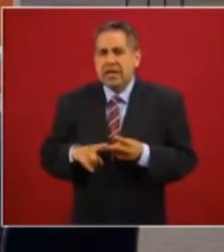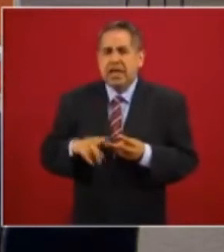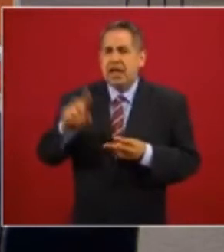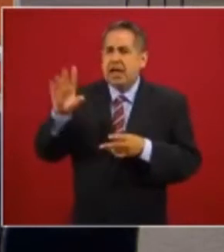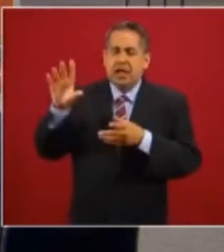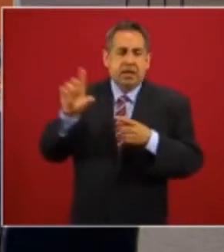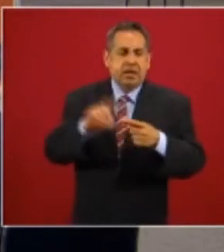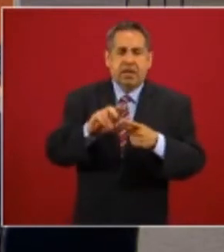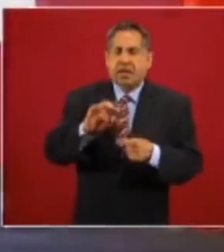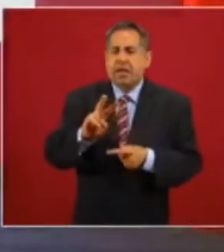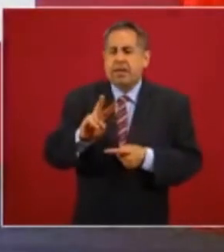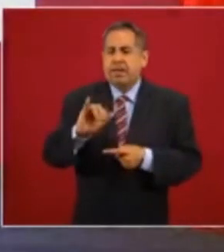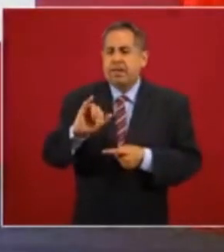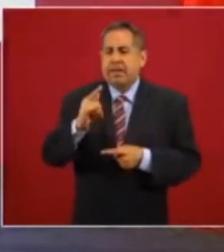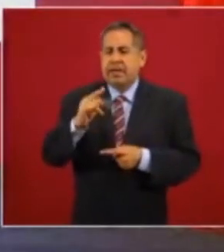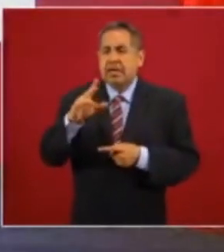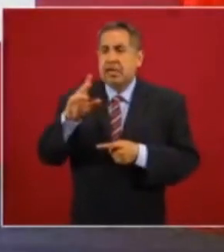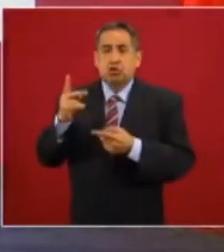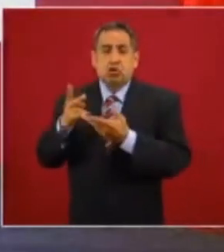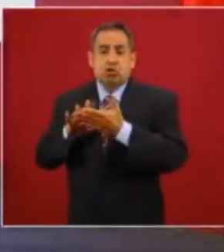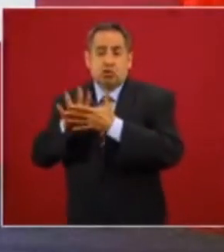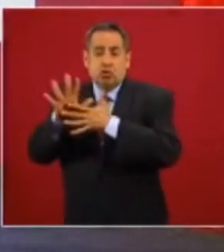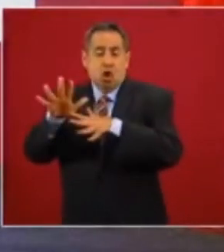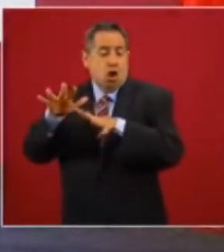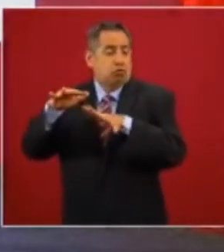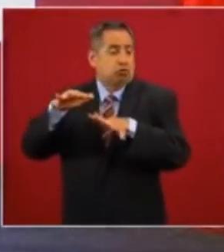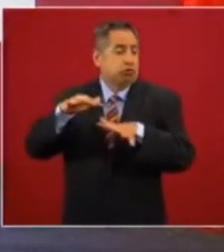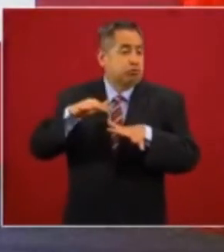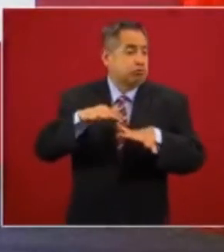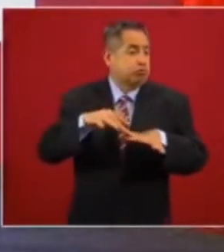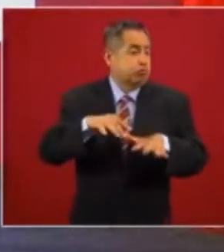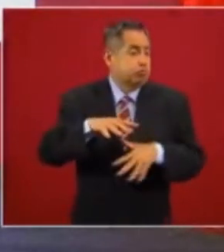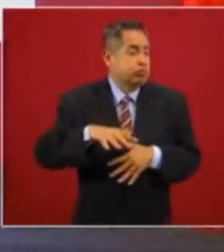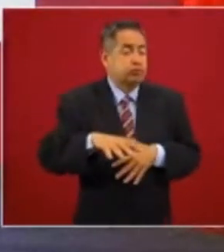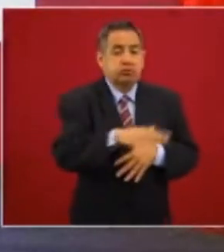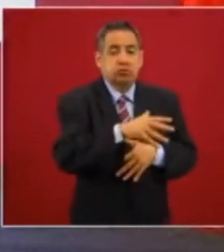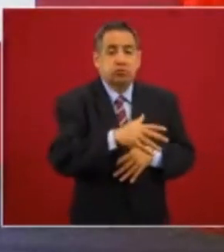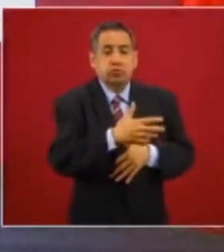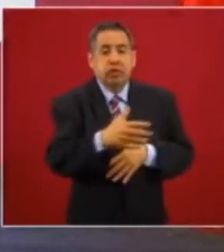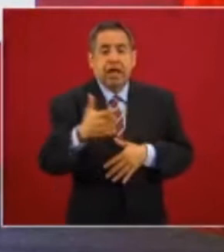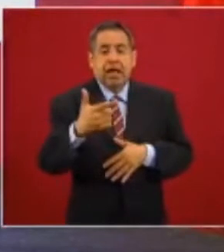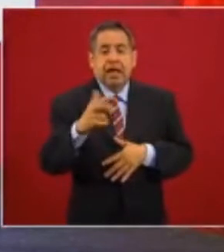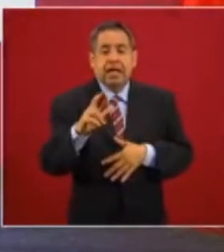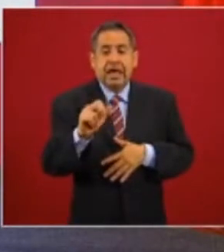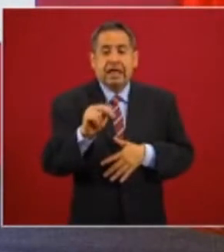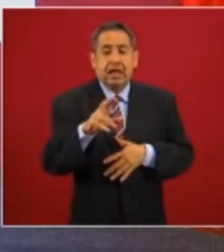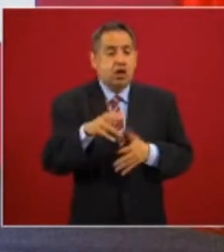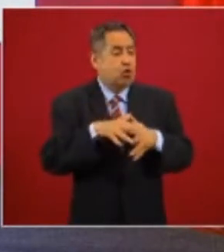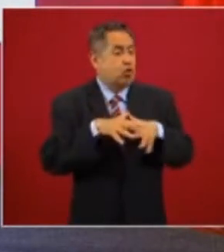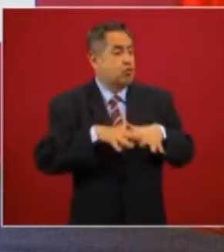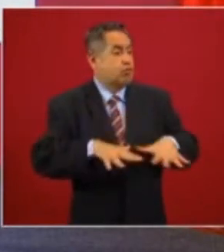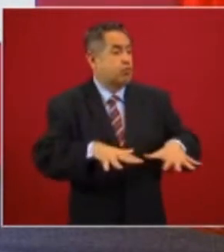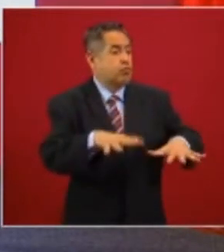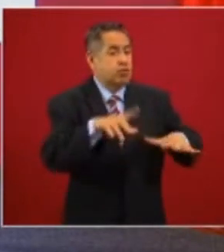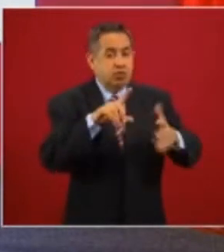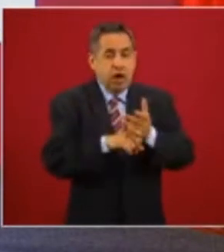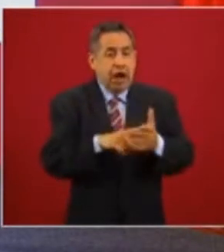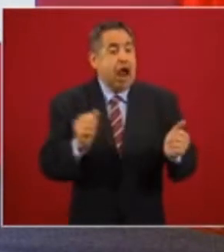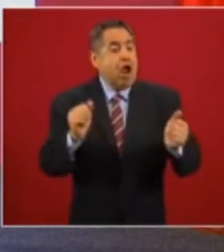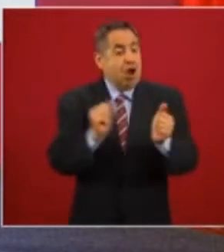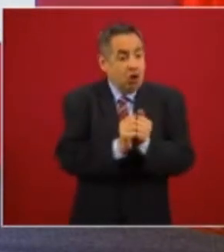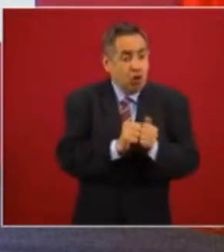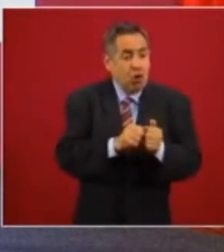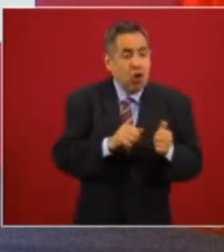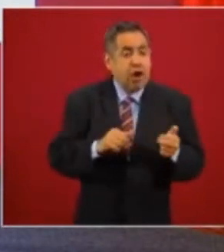y esas 2 presas van a dar al granero. La salida del granero es a donde se conecta con el Bravo